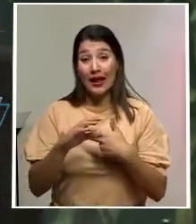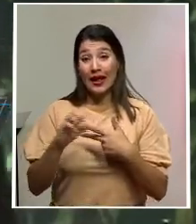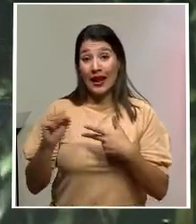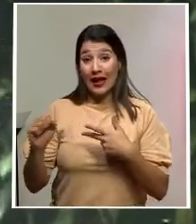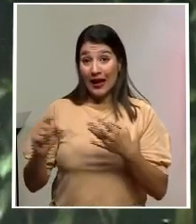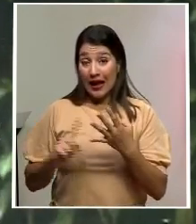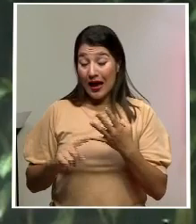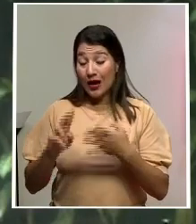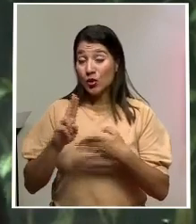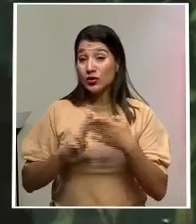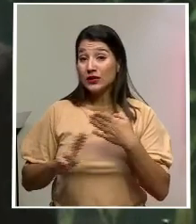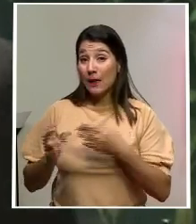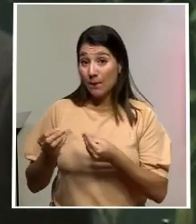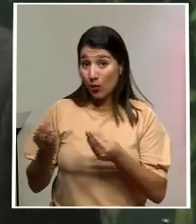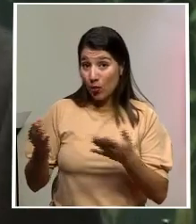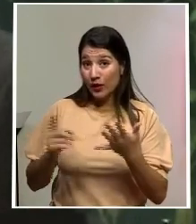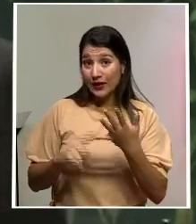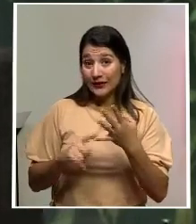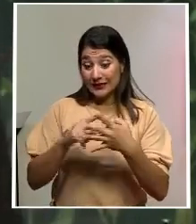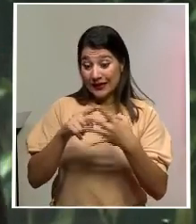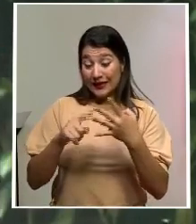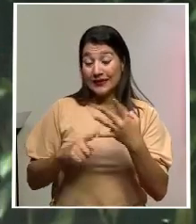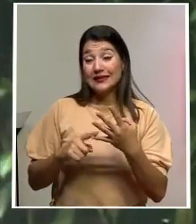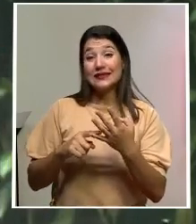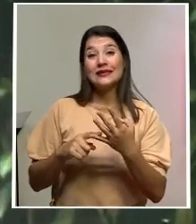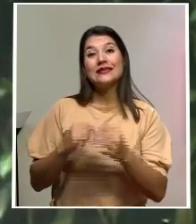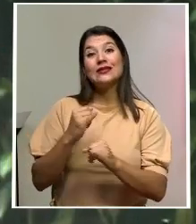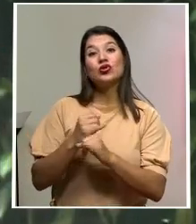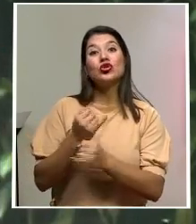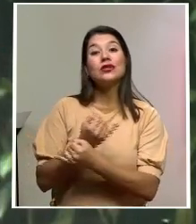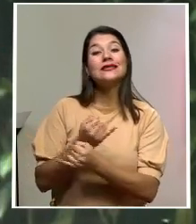las universidades públicas, autonomías constitucionales más bien,